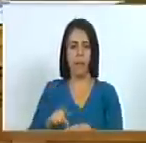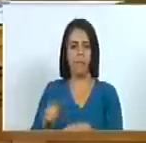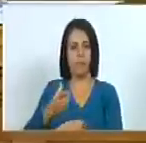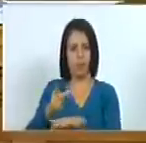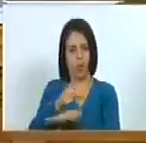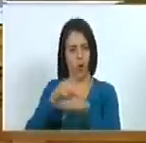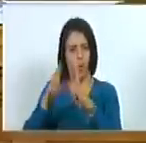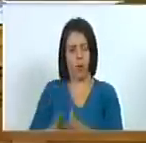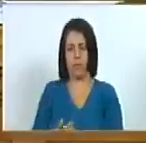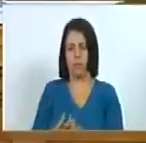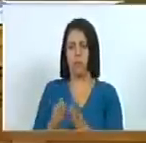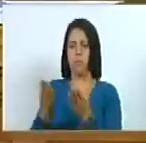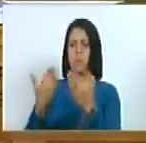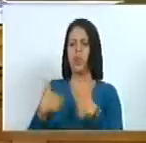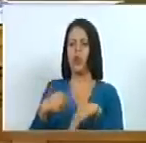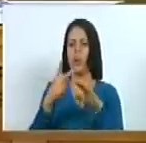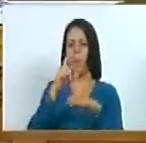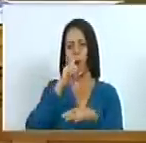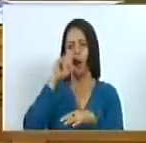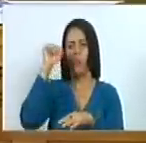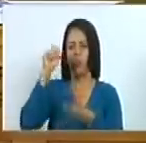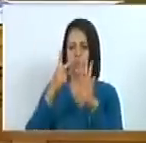Maduro me dio 78, ¿y tú?